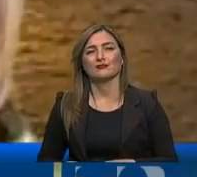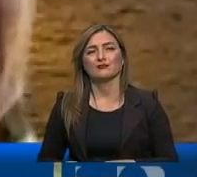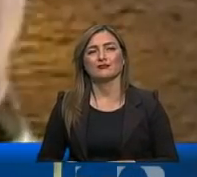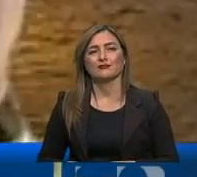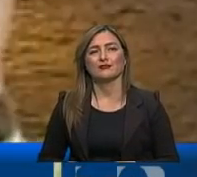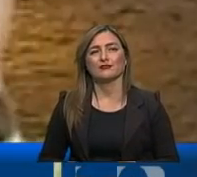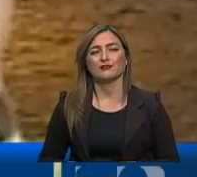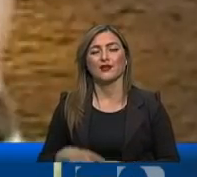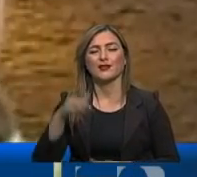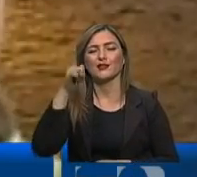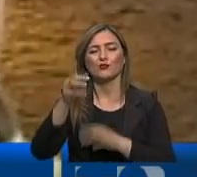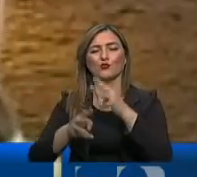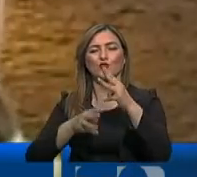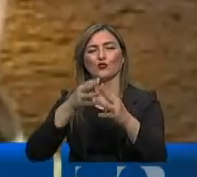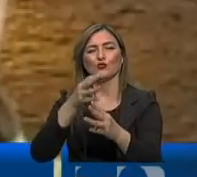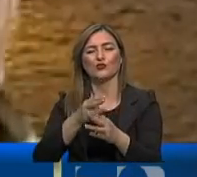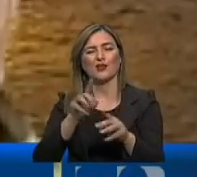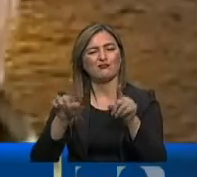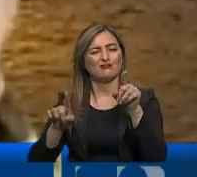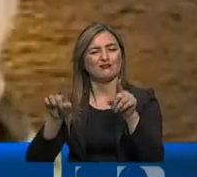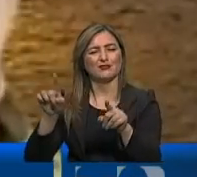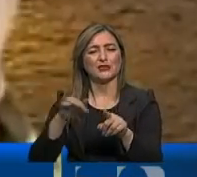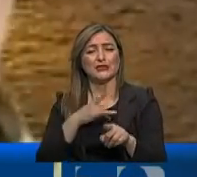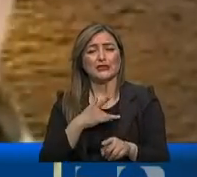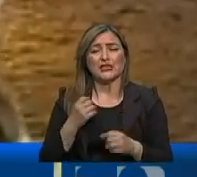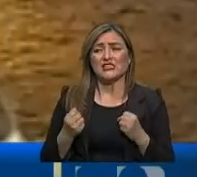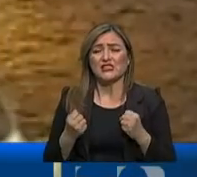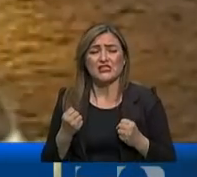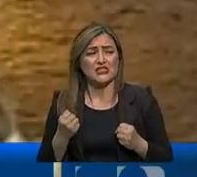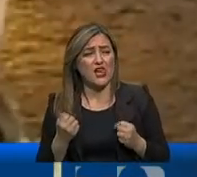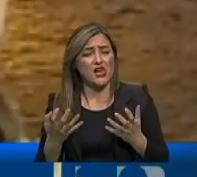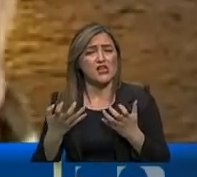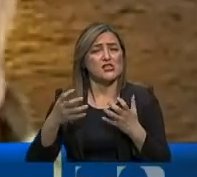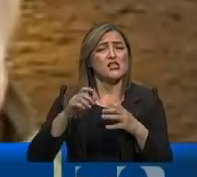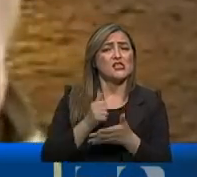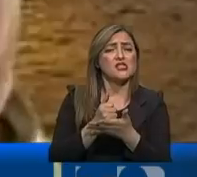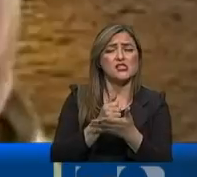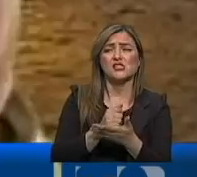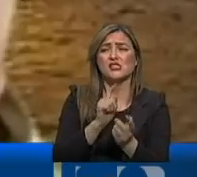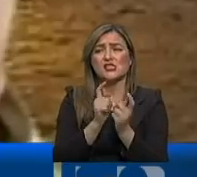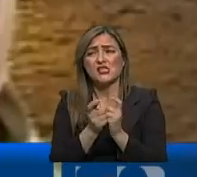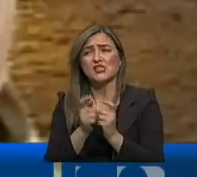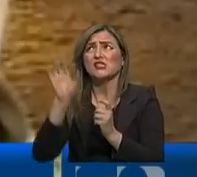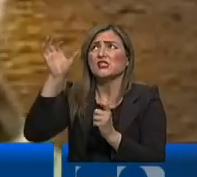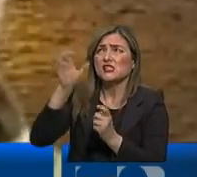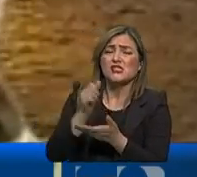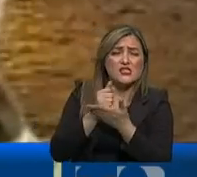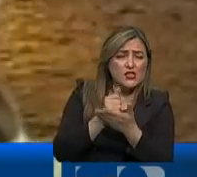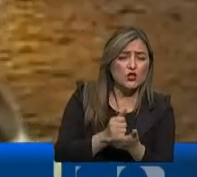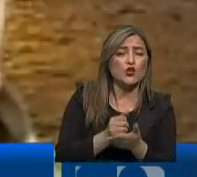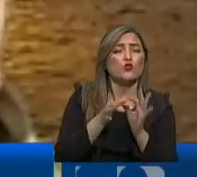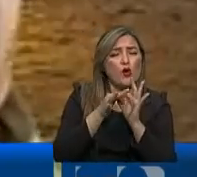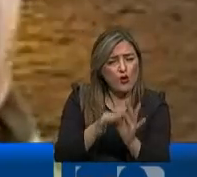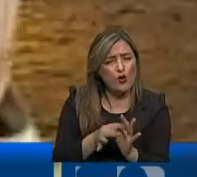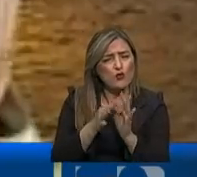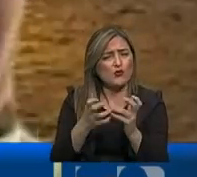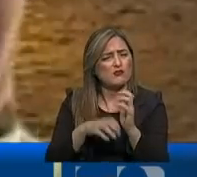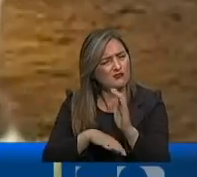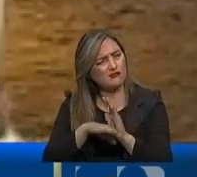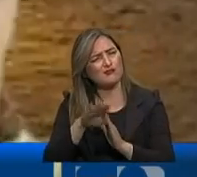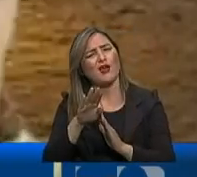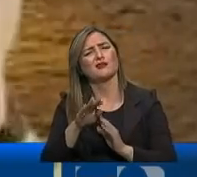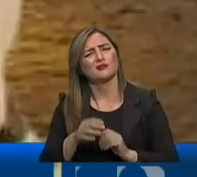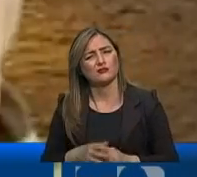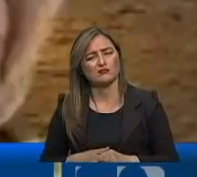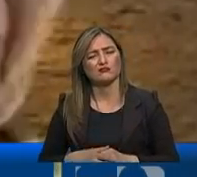y líderes mundiales que están más angustiados y por lo tanto con mayor deseo de contribuir a